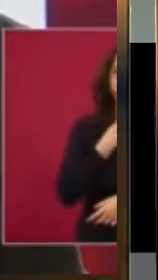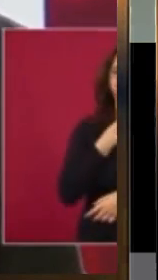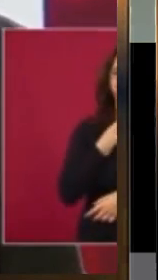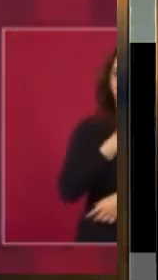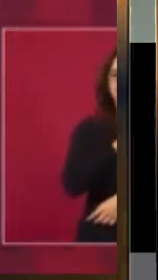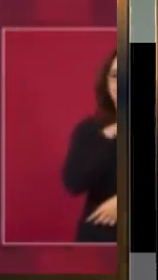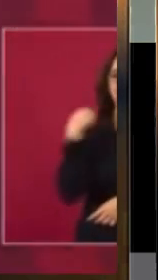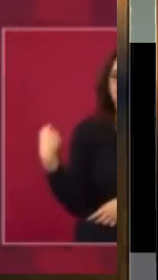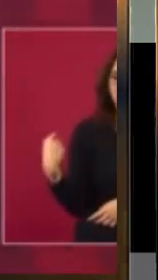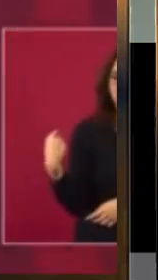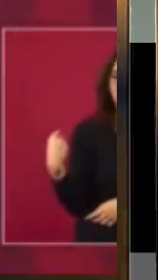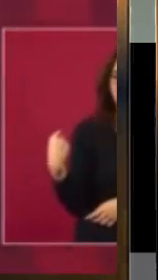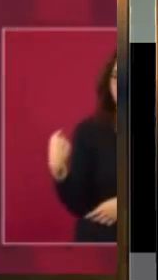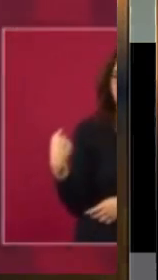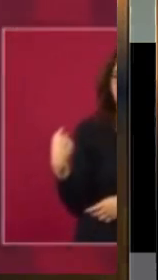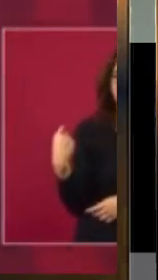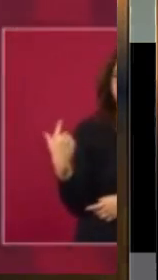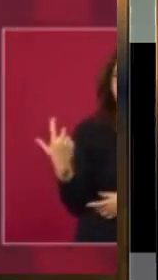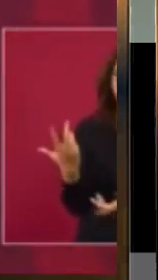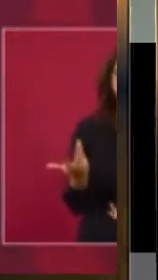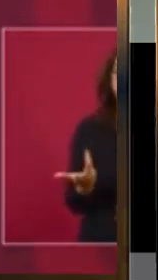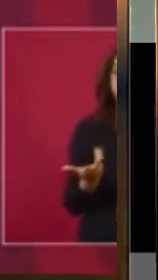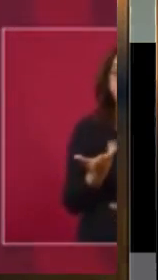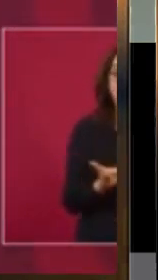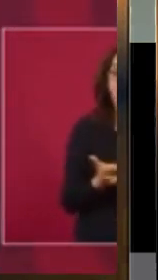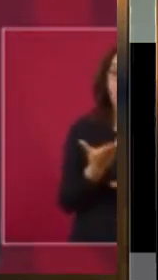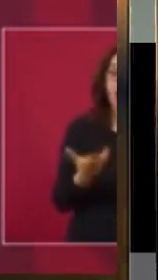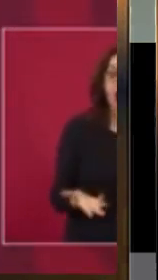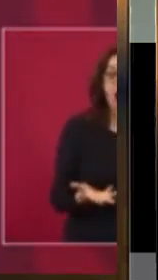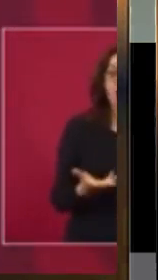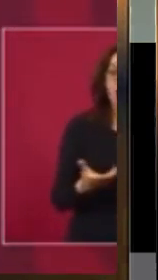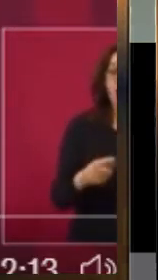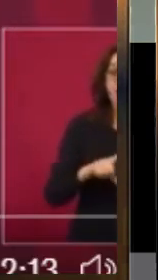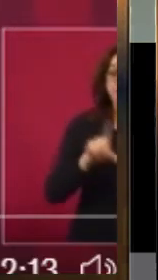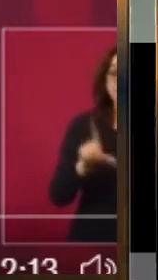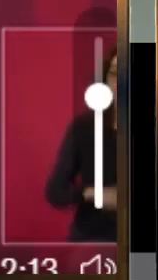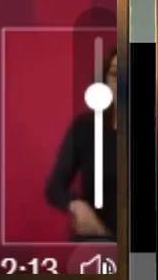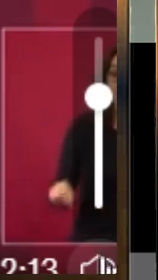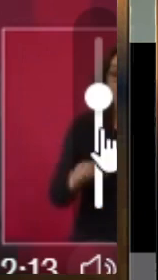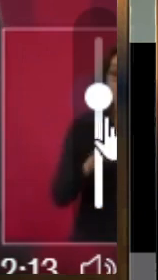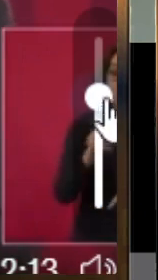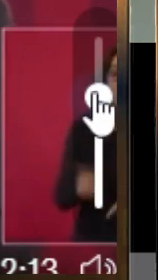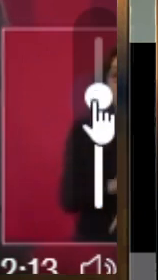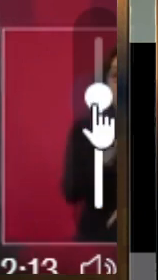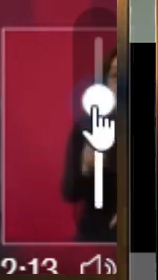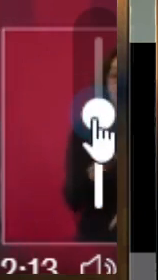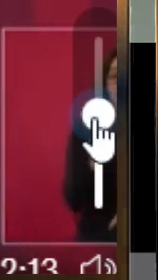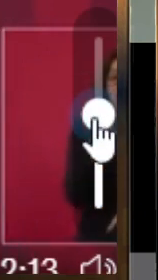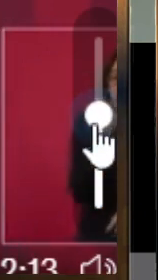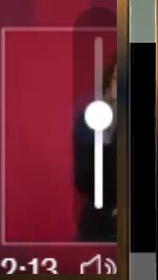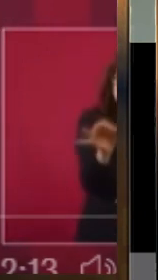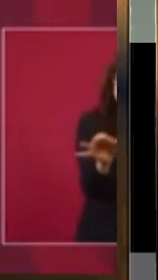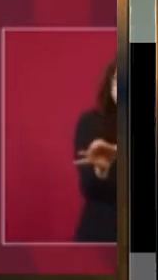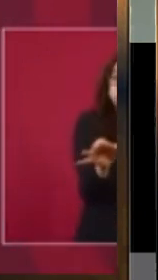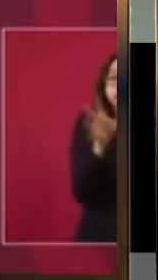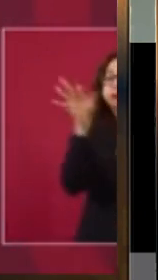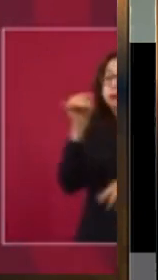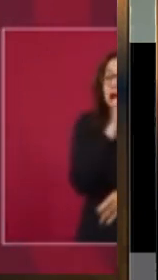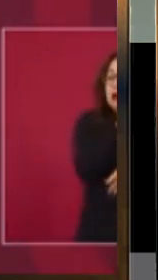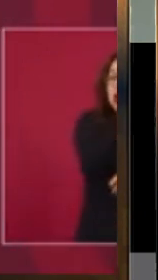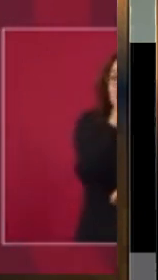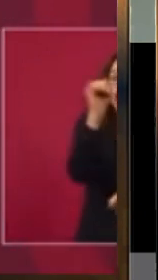Y ahora en nuestro país, hasta en las comunidades más apartadas, tienen la luz.